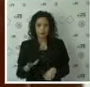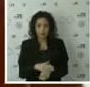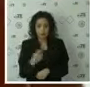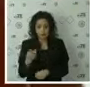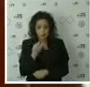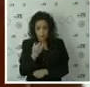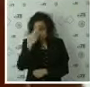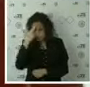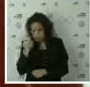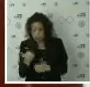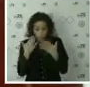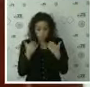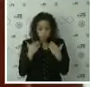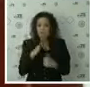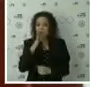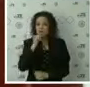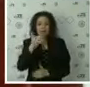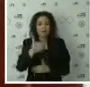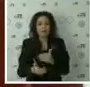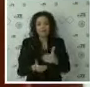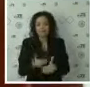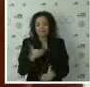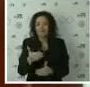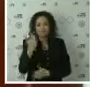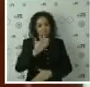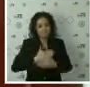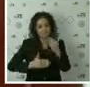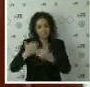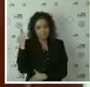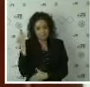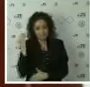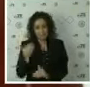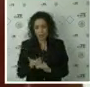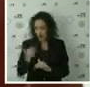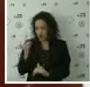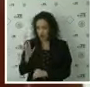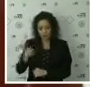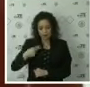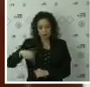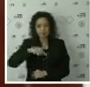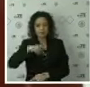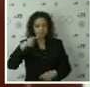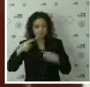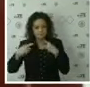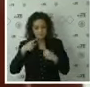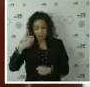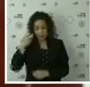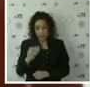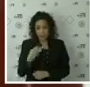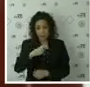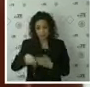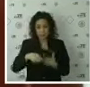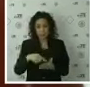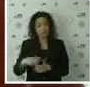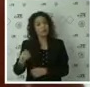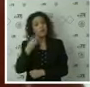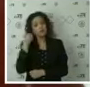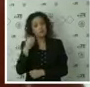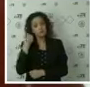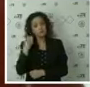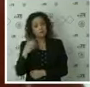sin ustedes. Tras bambalinas ya en algún momento decíamos que estos foros donde nos ponemos, si me permiten llamarlo